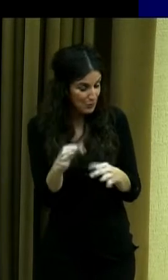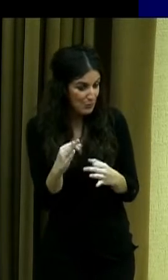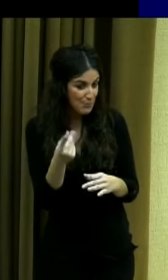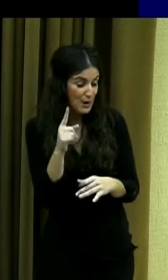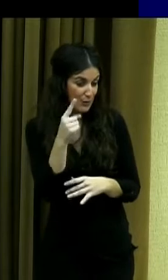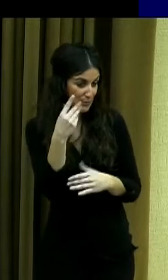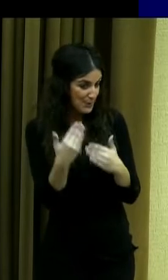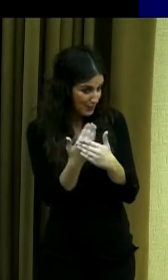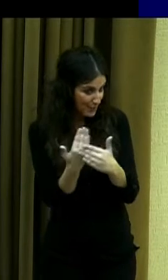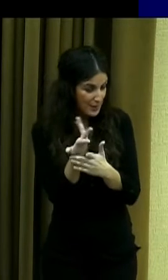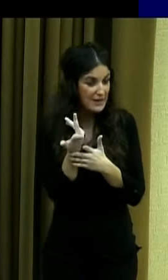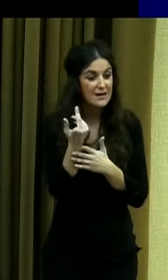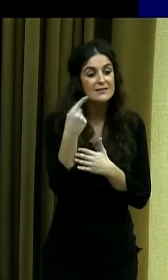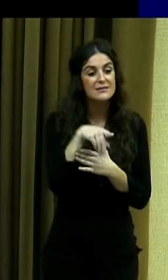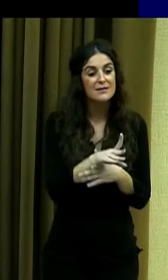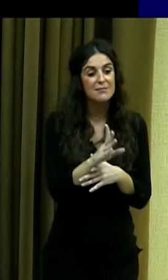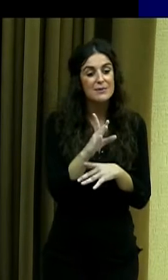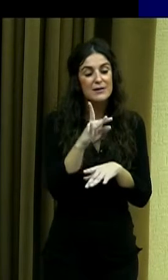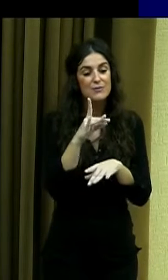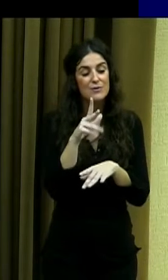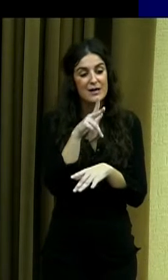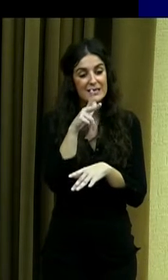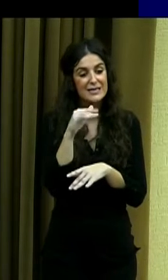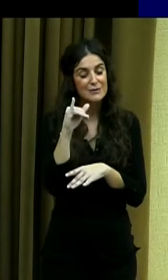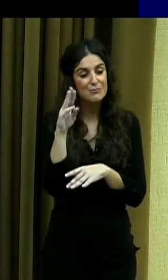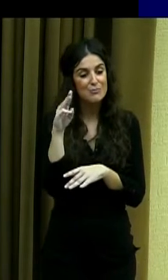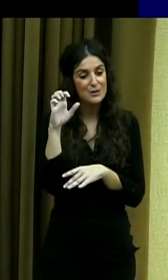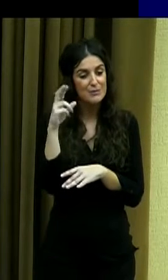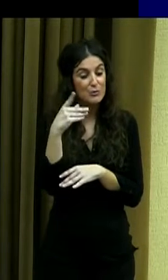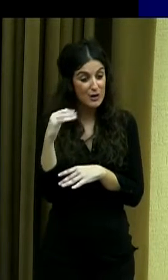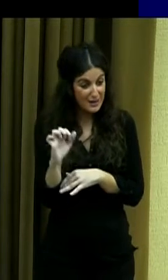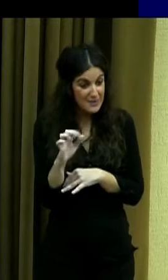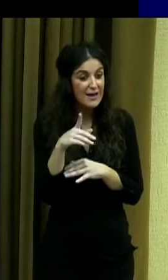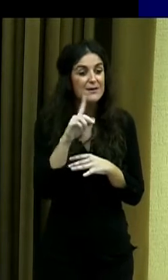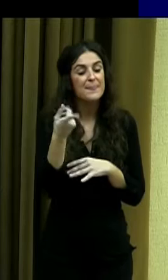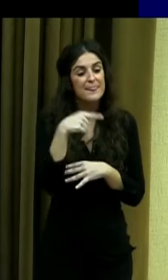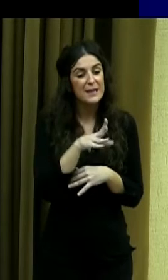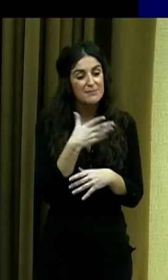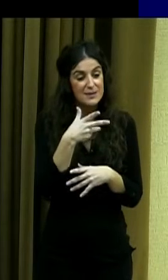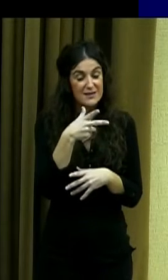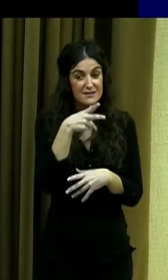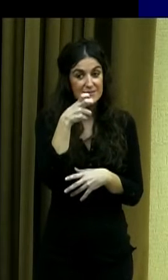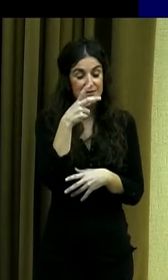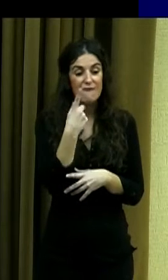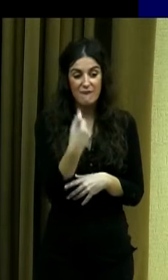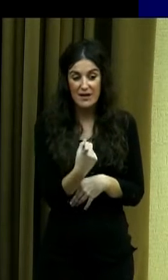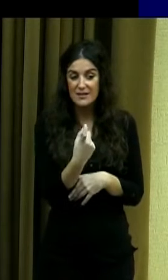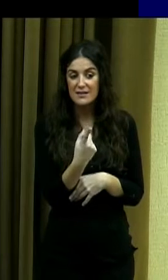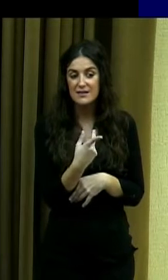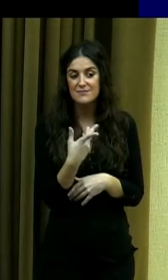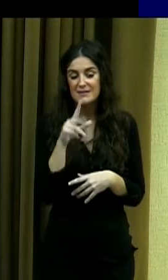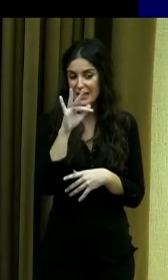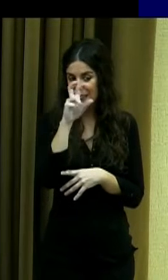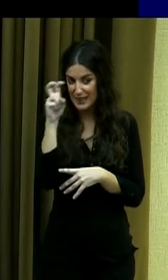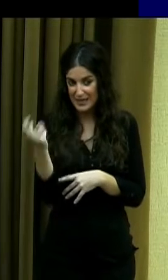primeros días, una hiperbilirrubinemia, convulsiones neonatales, una sospecha de asfixia, etcétera, etcétera. En estos